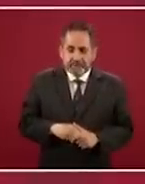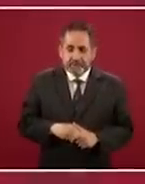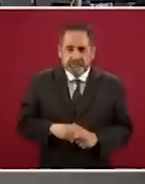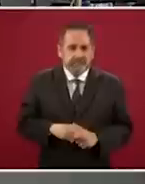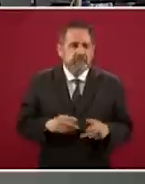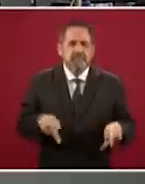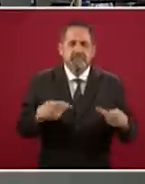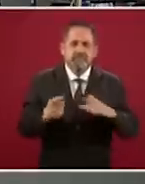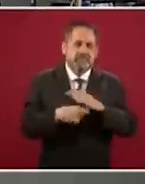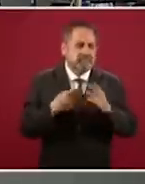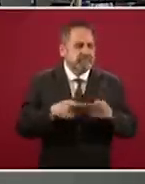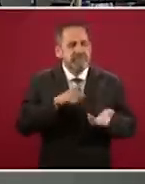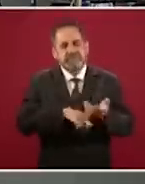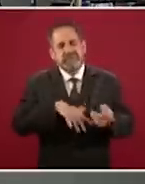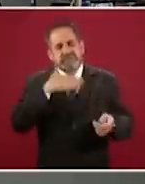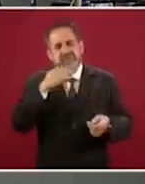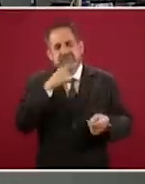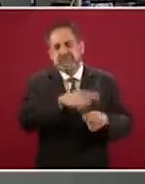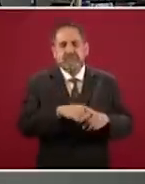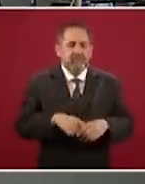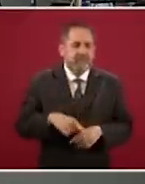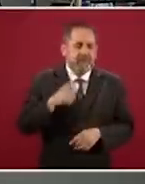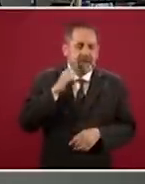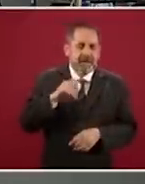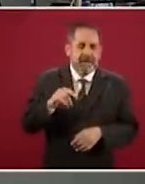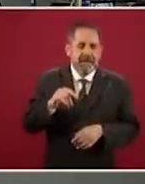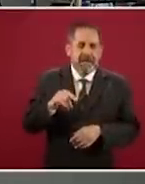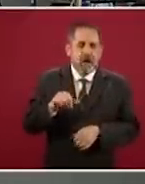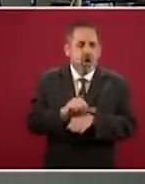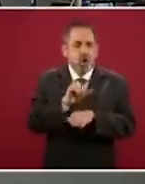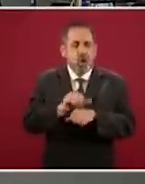comercio ambulante, el viene-viene,